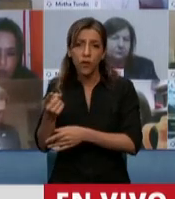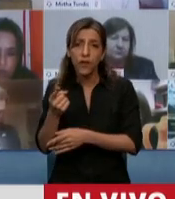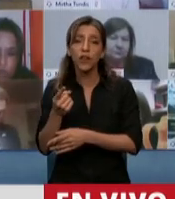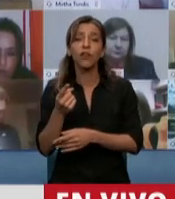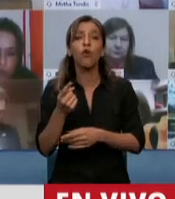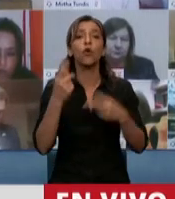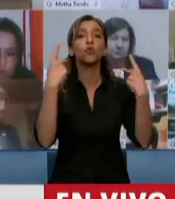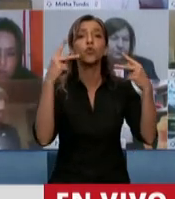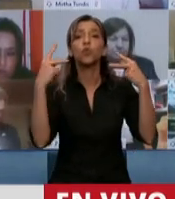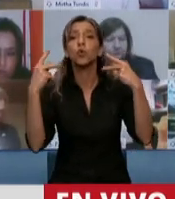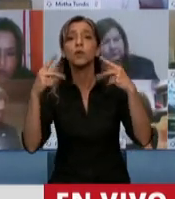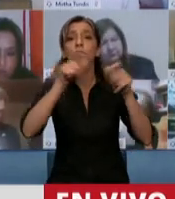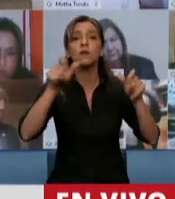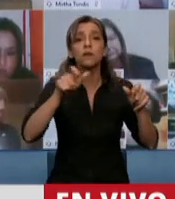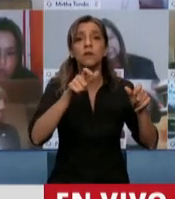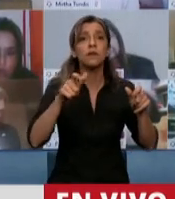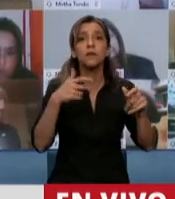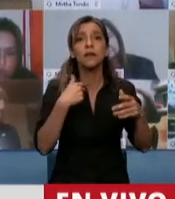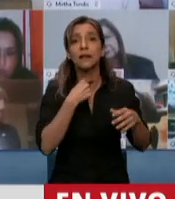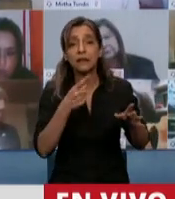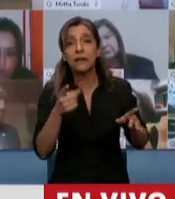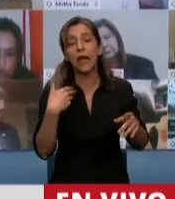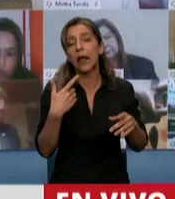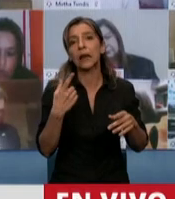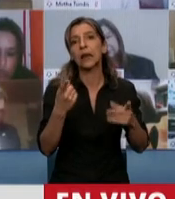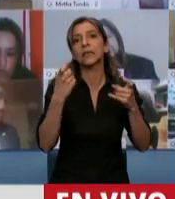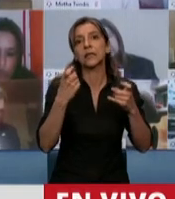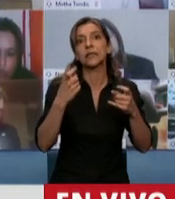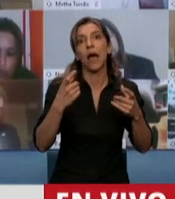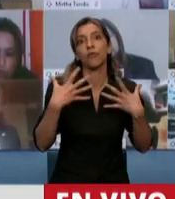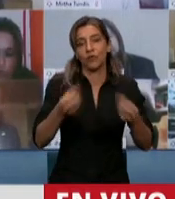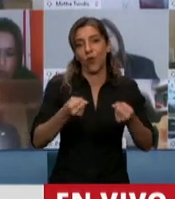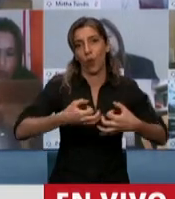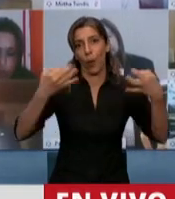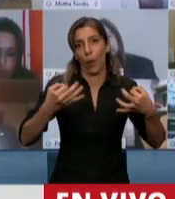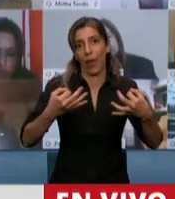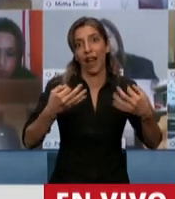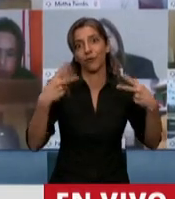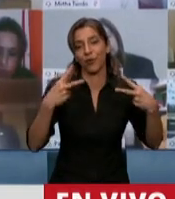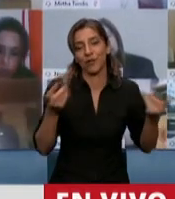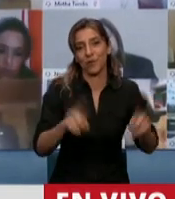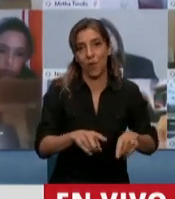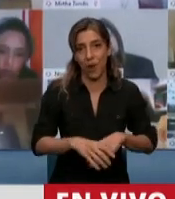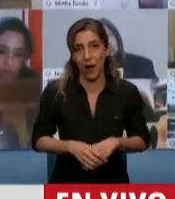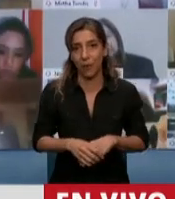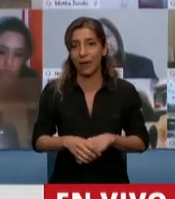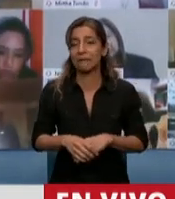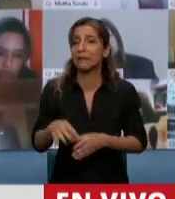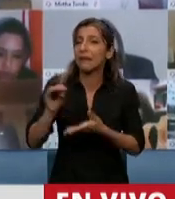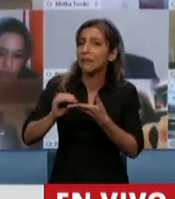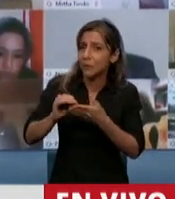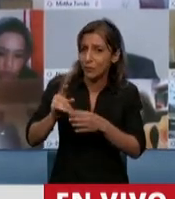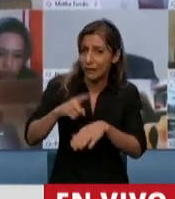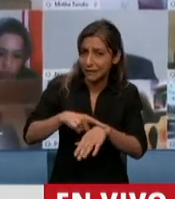y para que haya turistas que estén sanos, largamente pasada, tenemos que cuidar. Sí, señor presidente, ya termino.